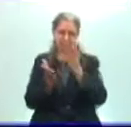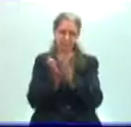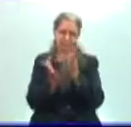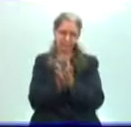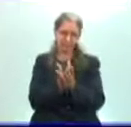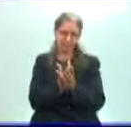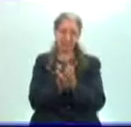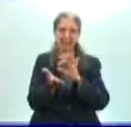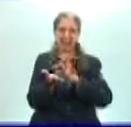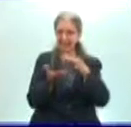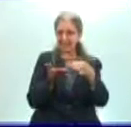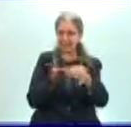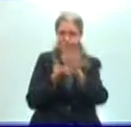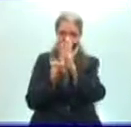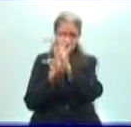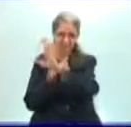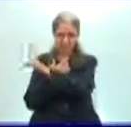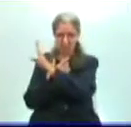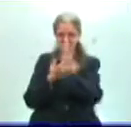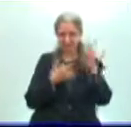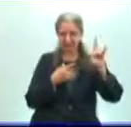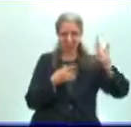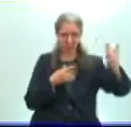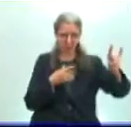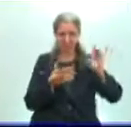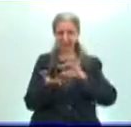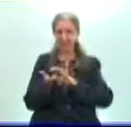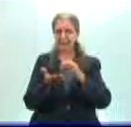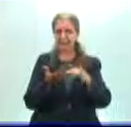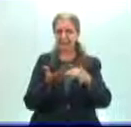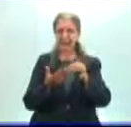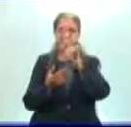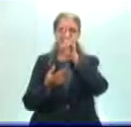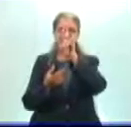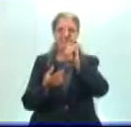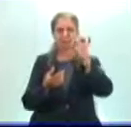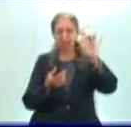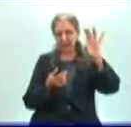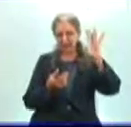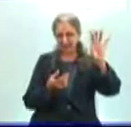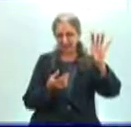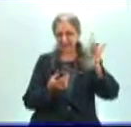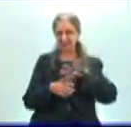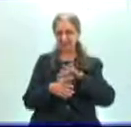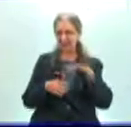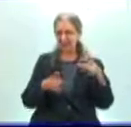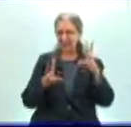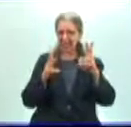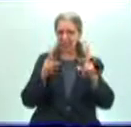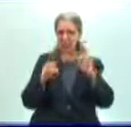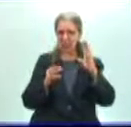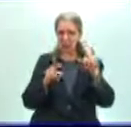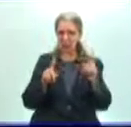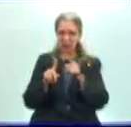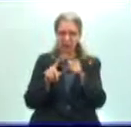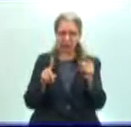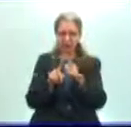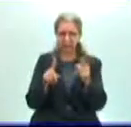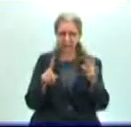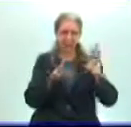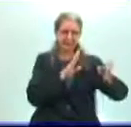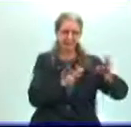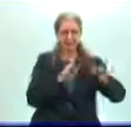los ejercicios del 5 al 9, también de la página 115, donde vas a calcular longitudes